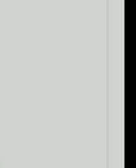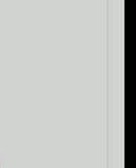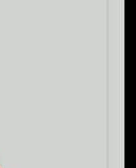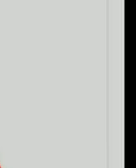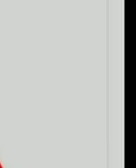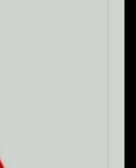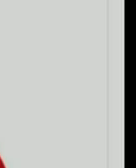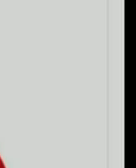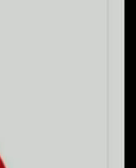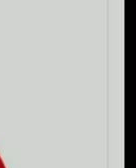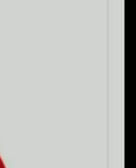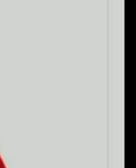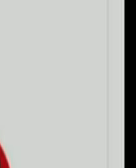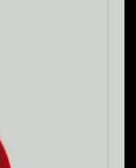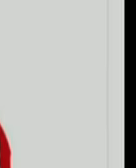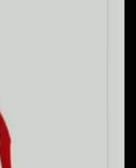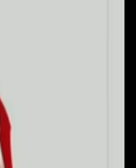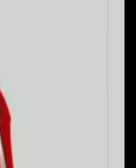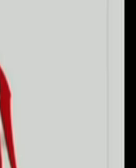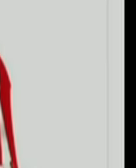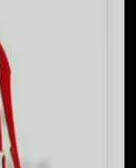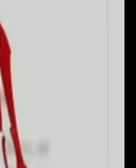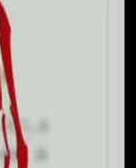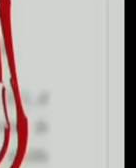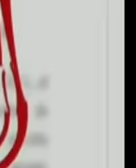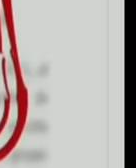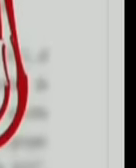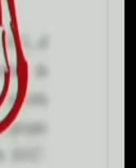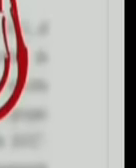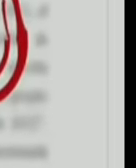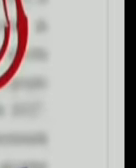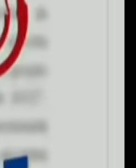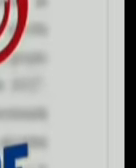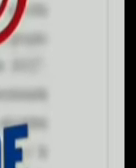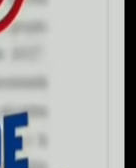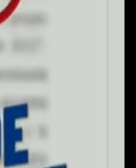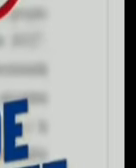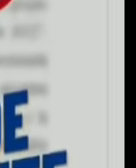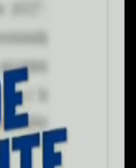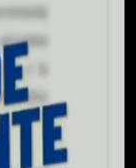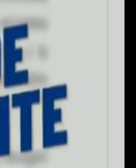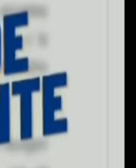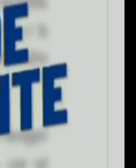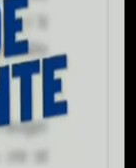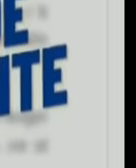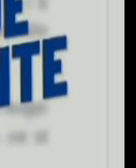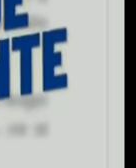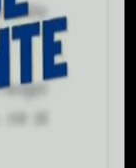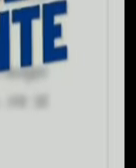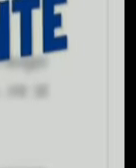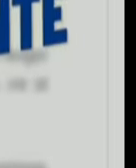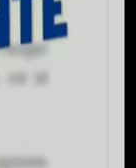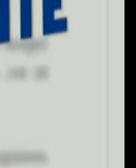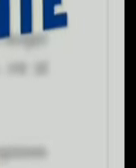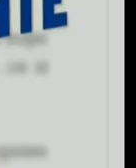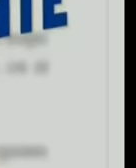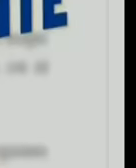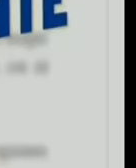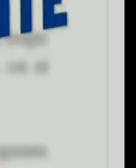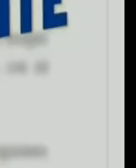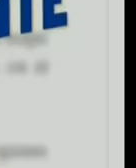poco, donde dice que nula. O sea, ahora también usurpa las funciones del